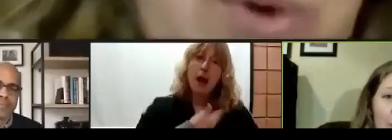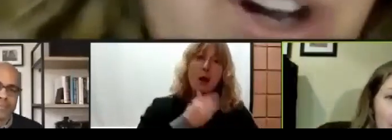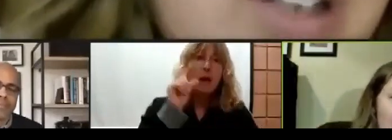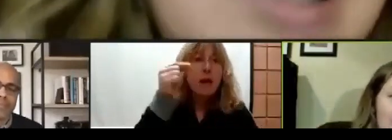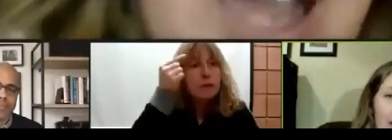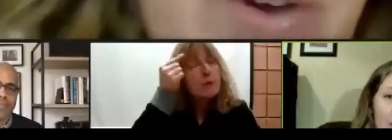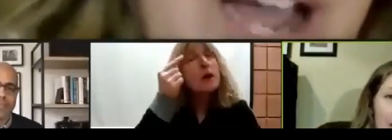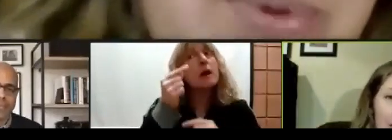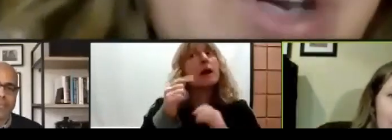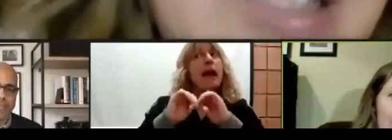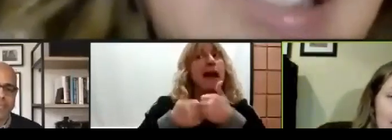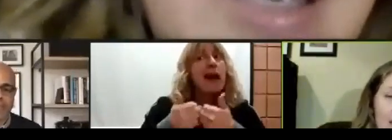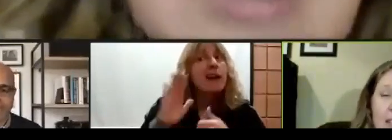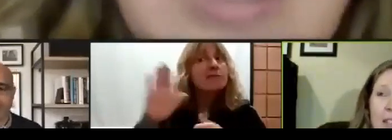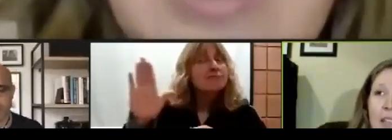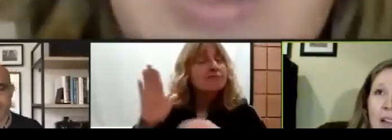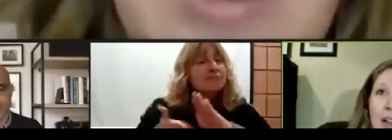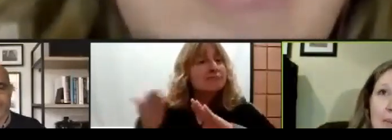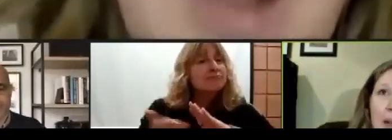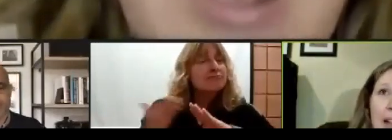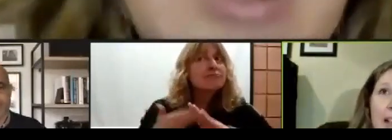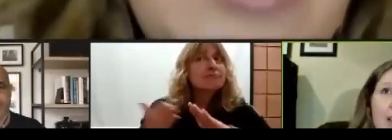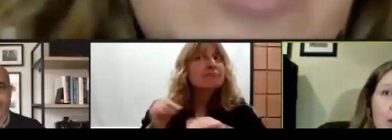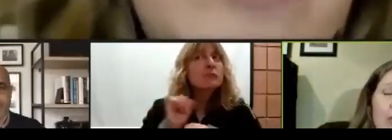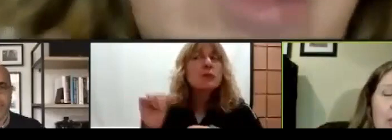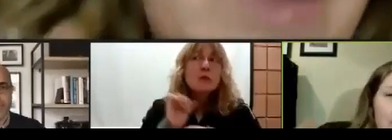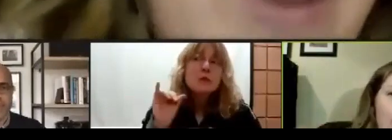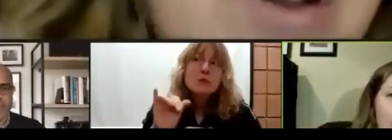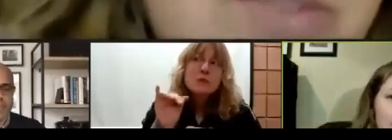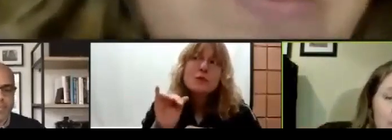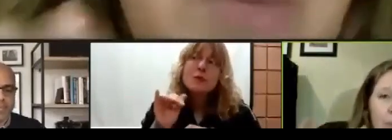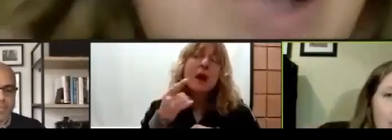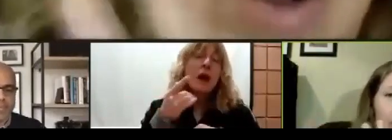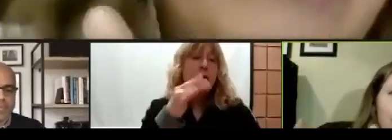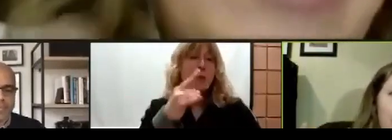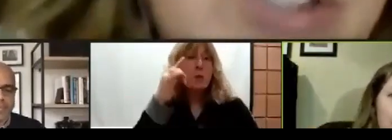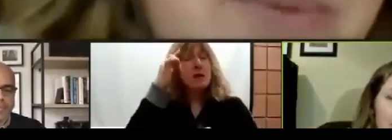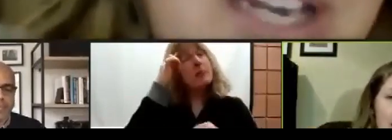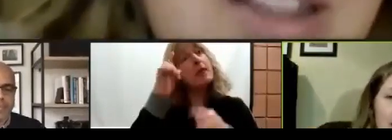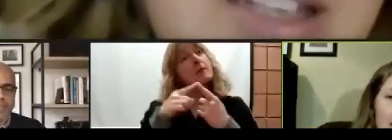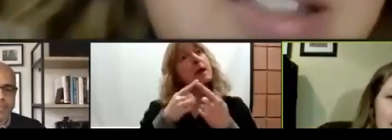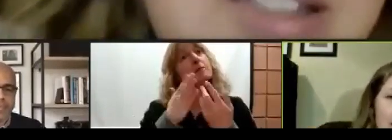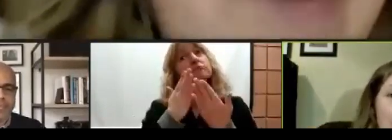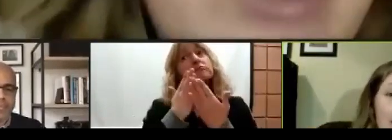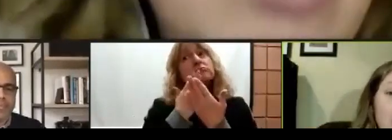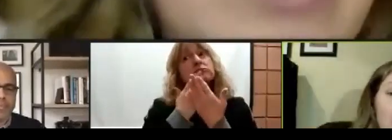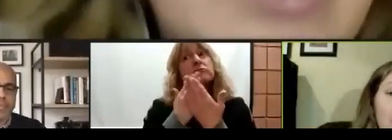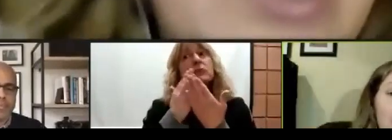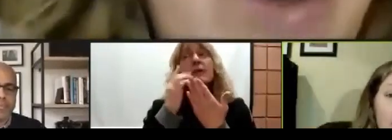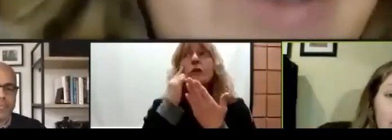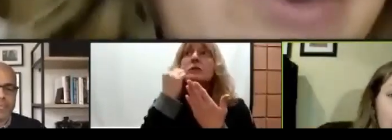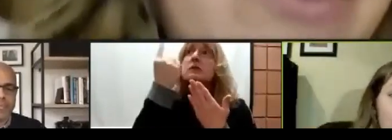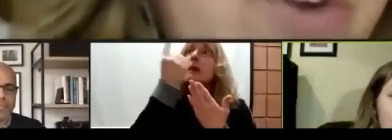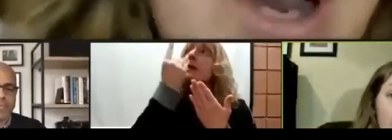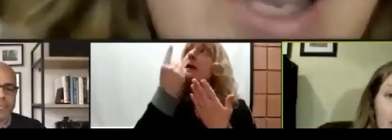gracias te agradezco que estás compartiendo esto porque yo he aprendido tanto en